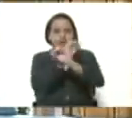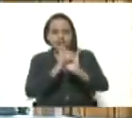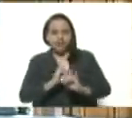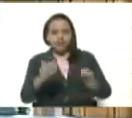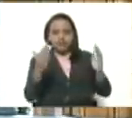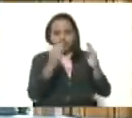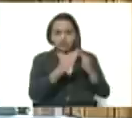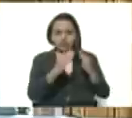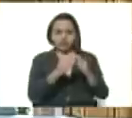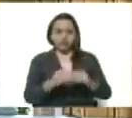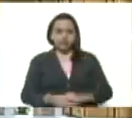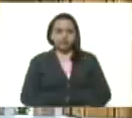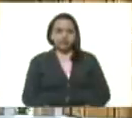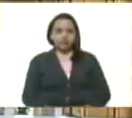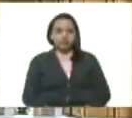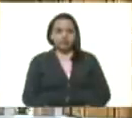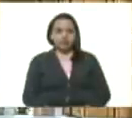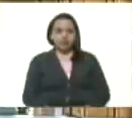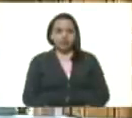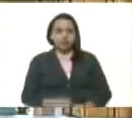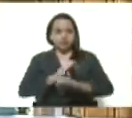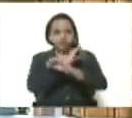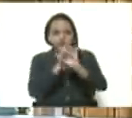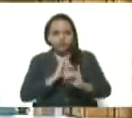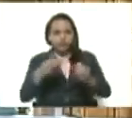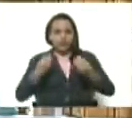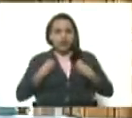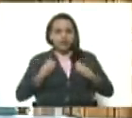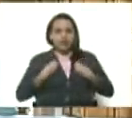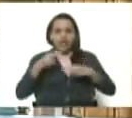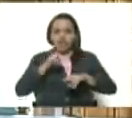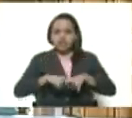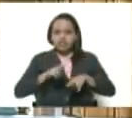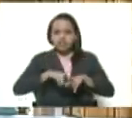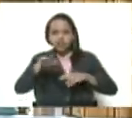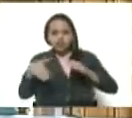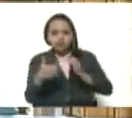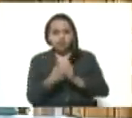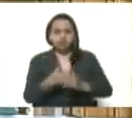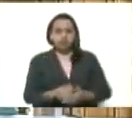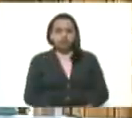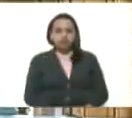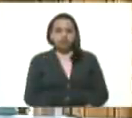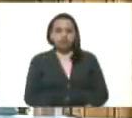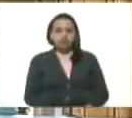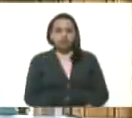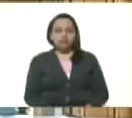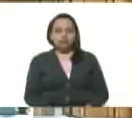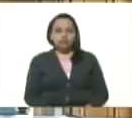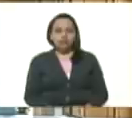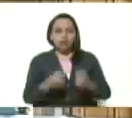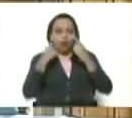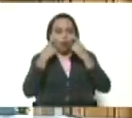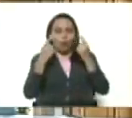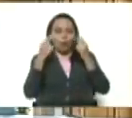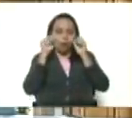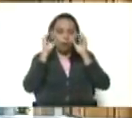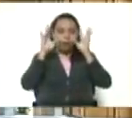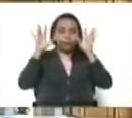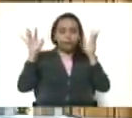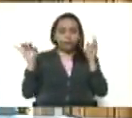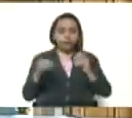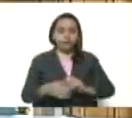hogar, la felicidad de la vida, los niños y las niñas. Sus ojos brillantes,